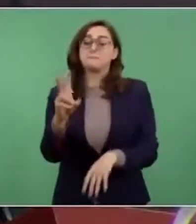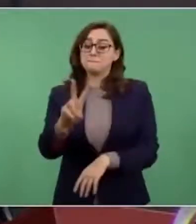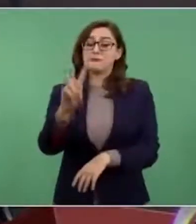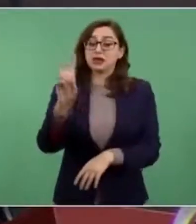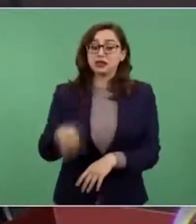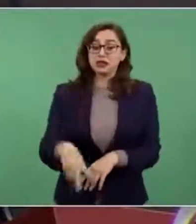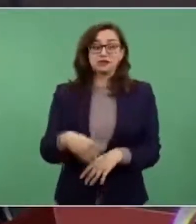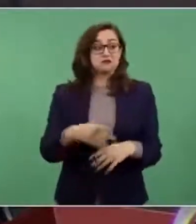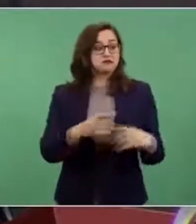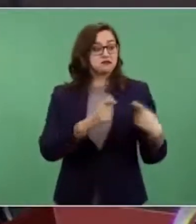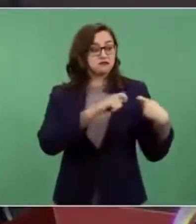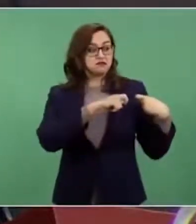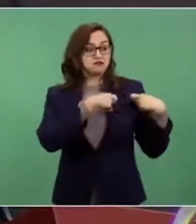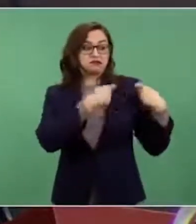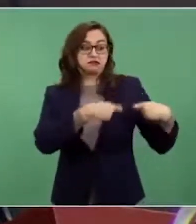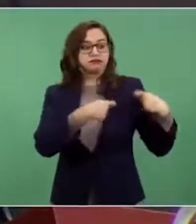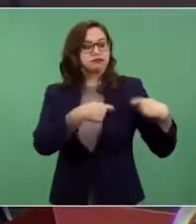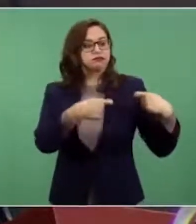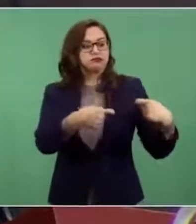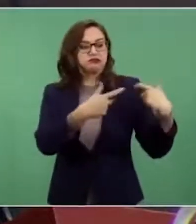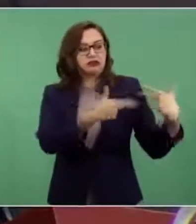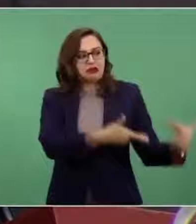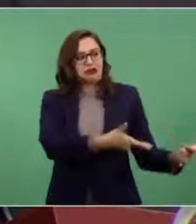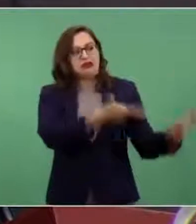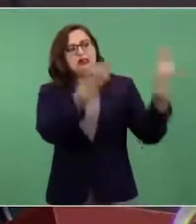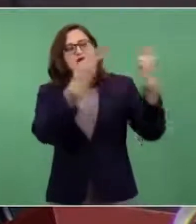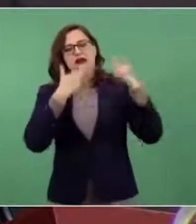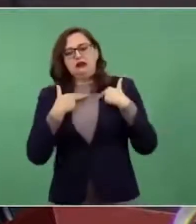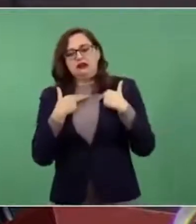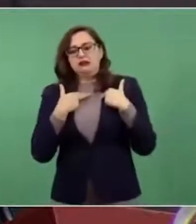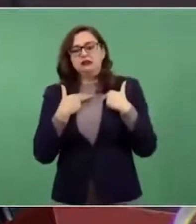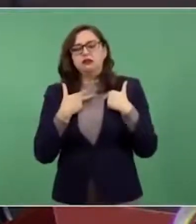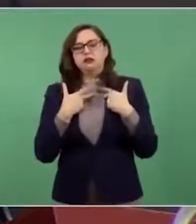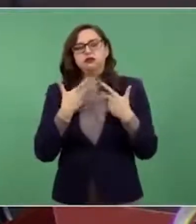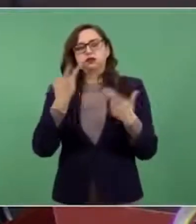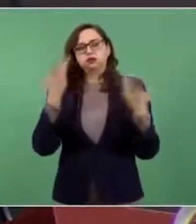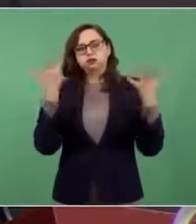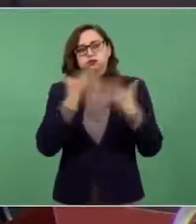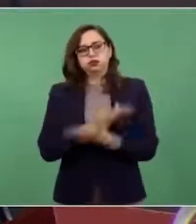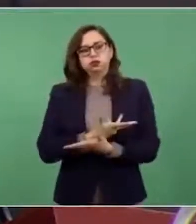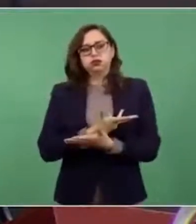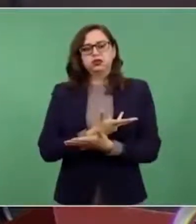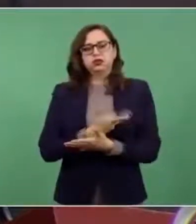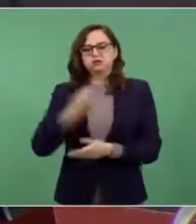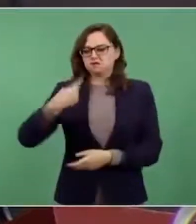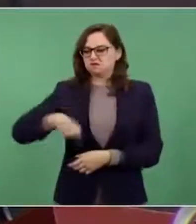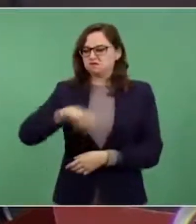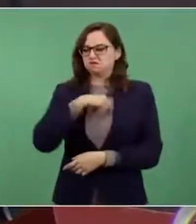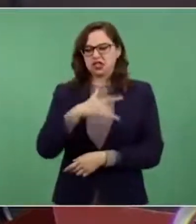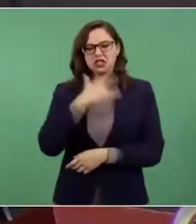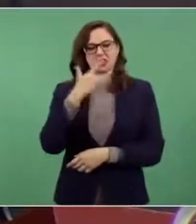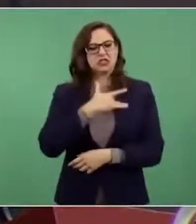caído en la tentación de combatir la violencia con la violencia.